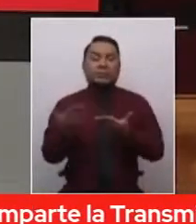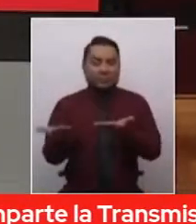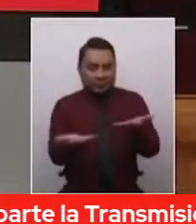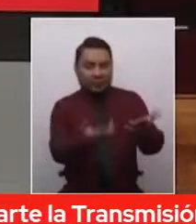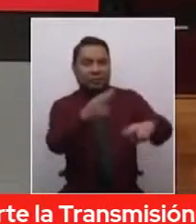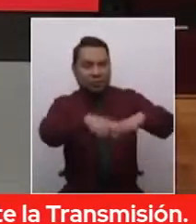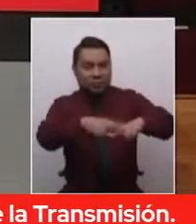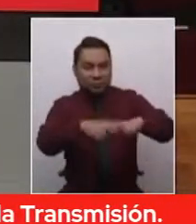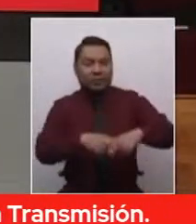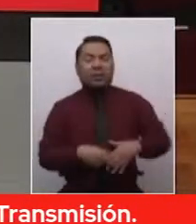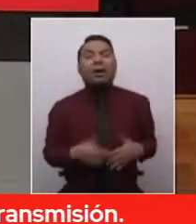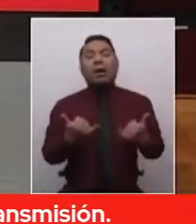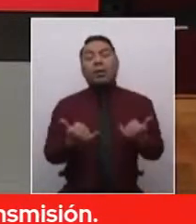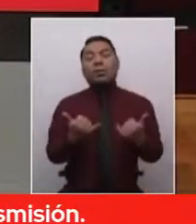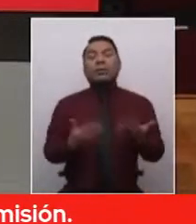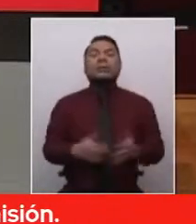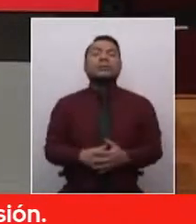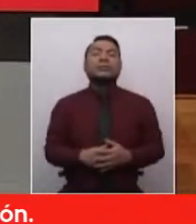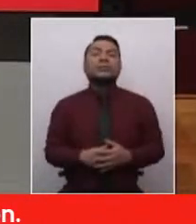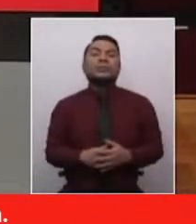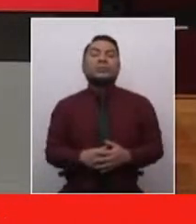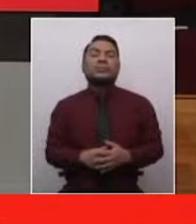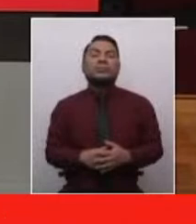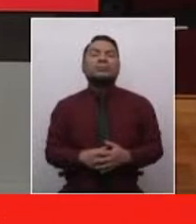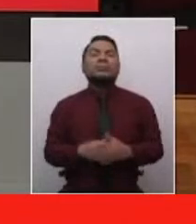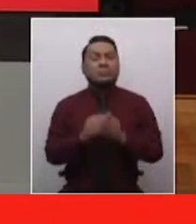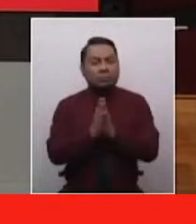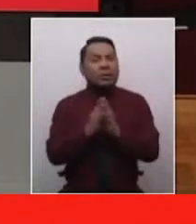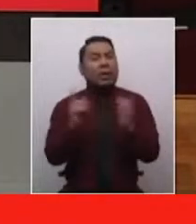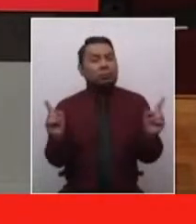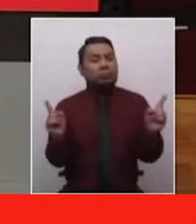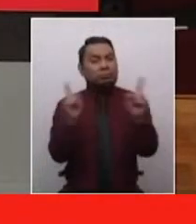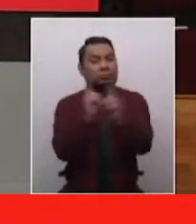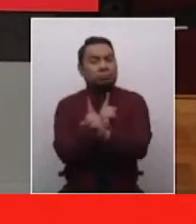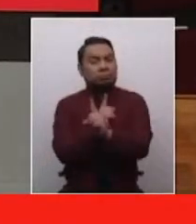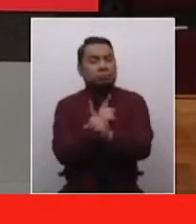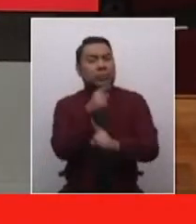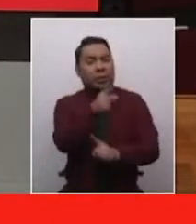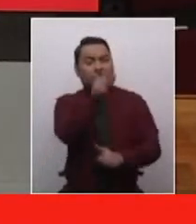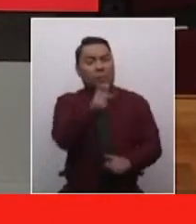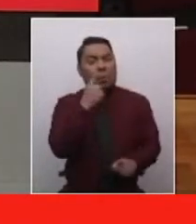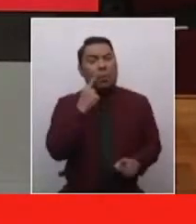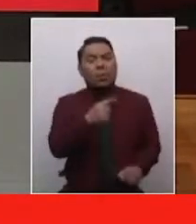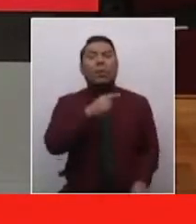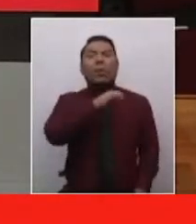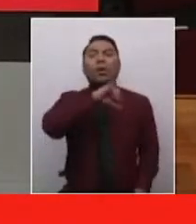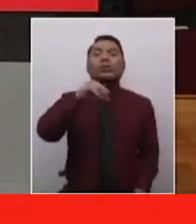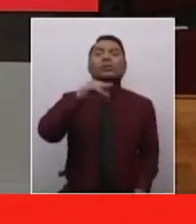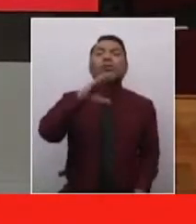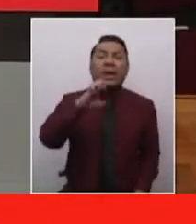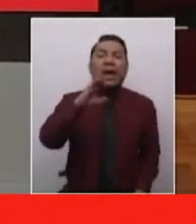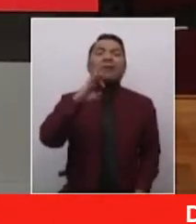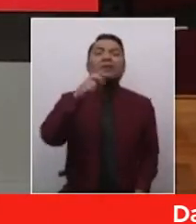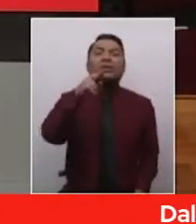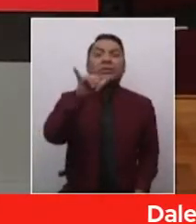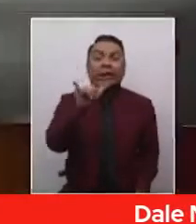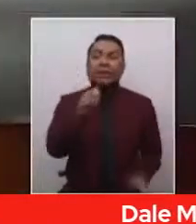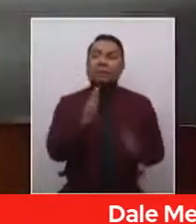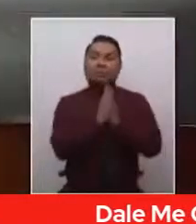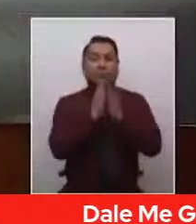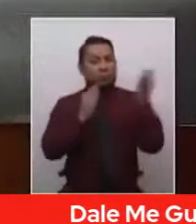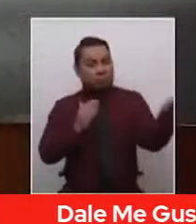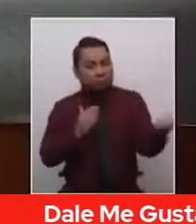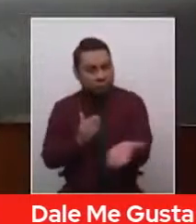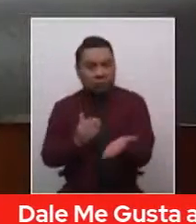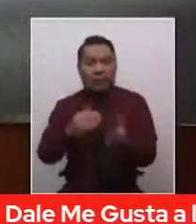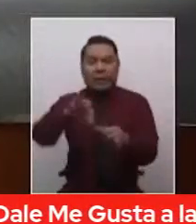ocupar su asiento para dar ahora para dar el turno al candidato George Forsyth. Por favor, candidato,